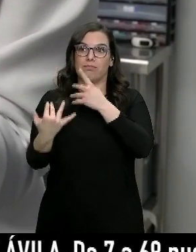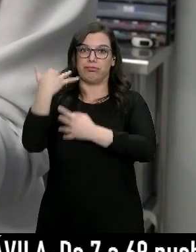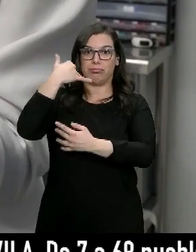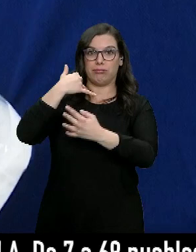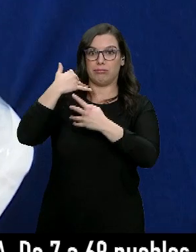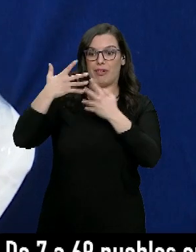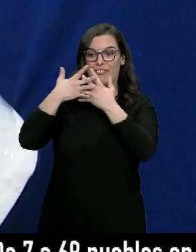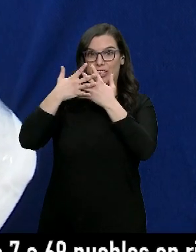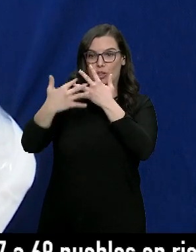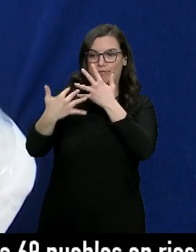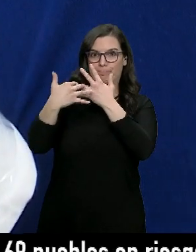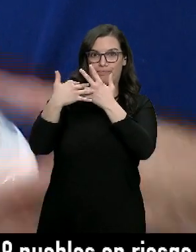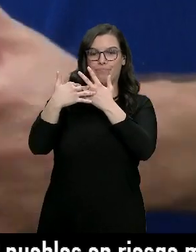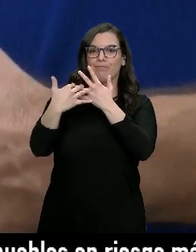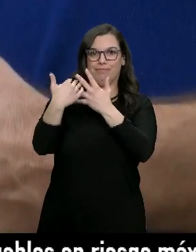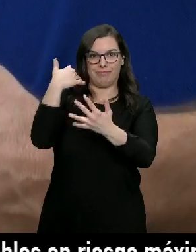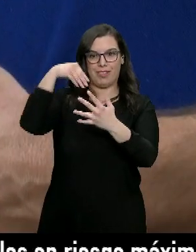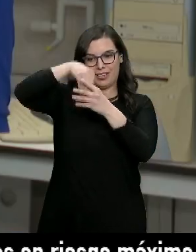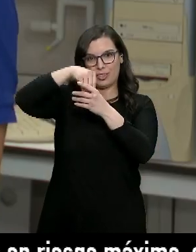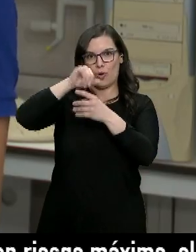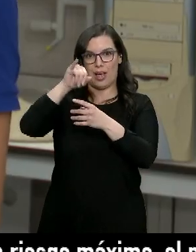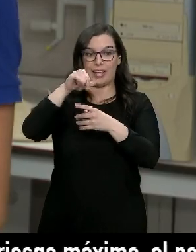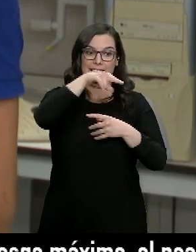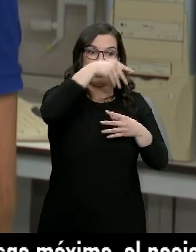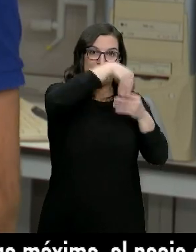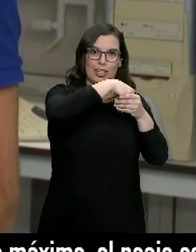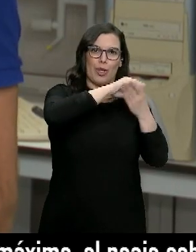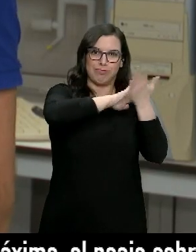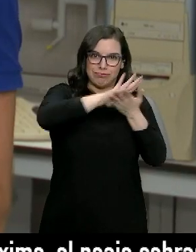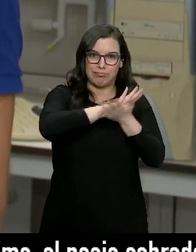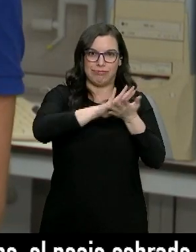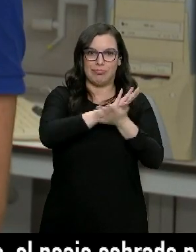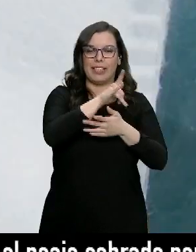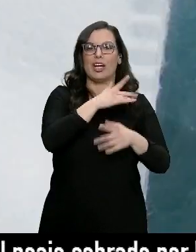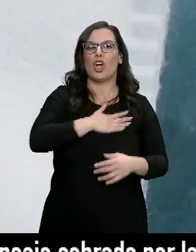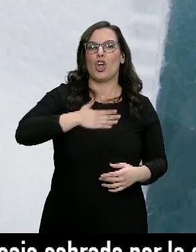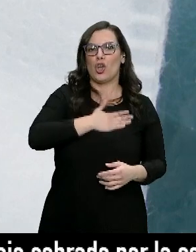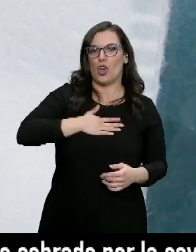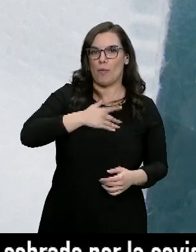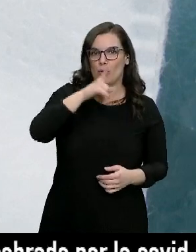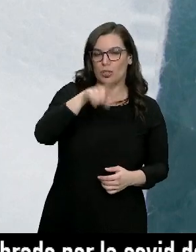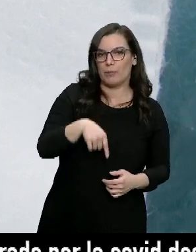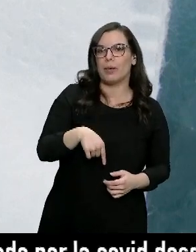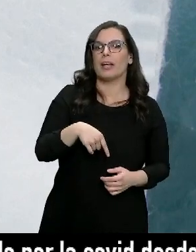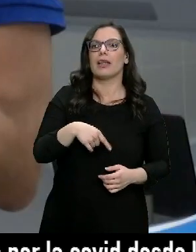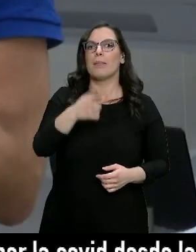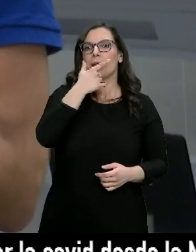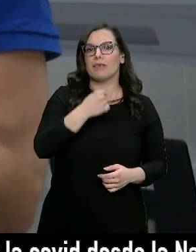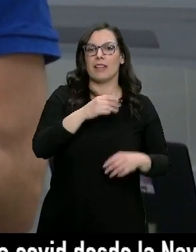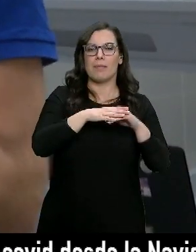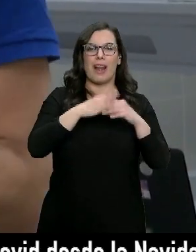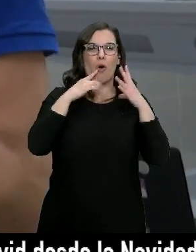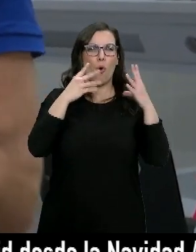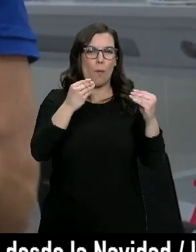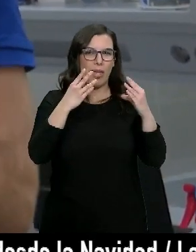quedan en el filtro. Los filtros de nanofibra además dan todo el confort necesario al ser más ligeros y más fáciles para evacuar el calor, la